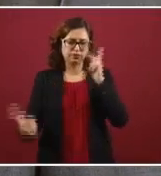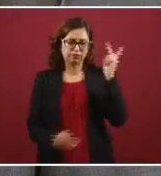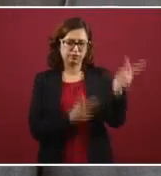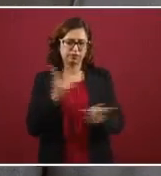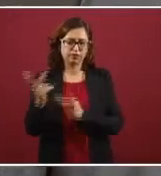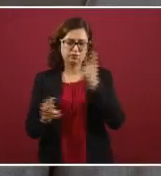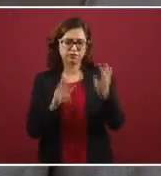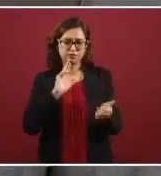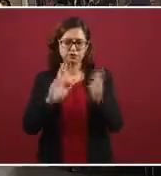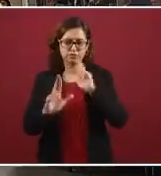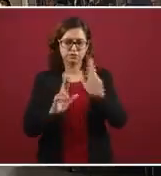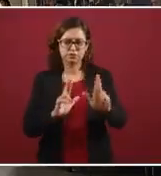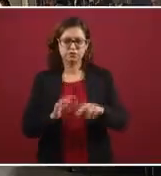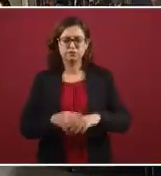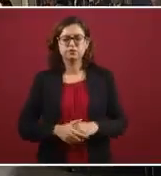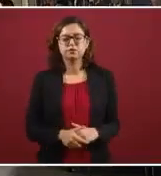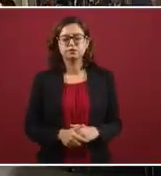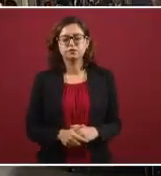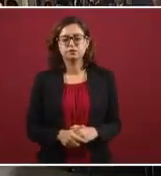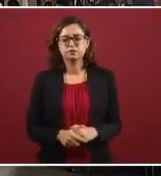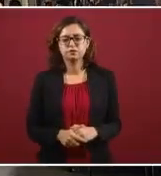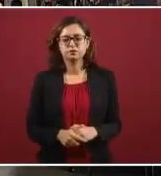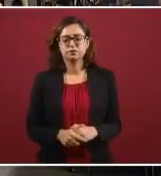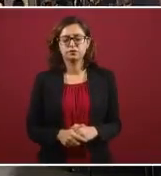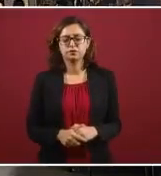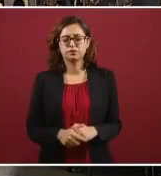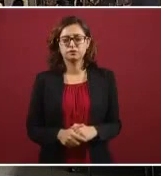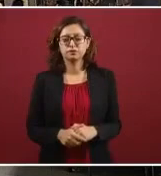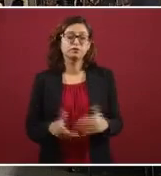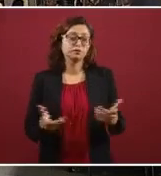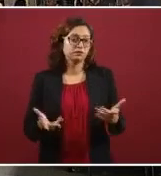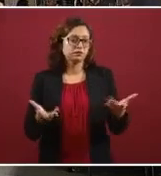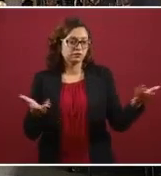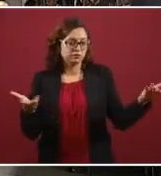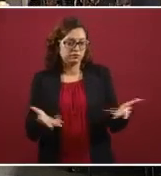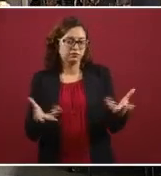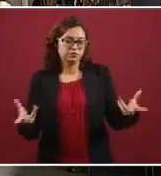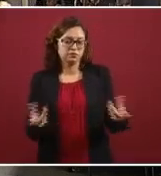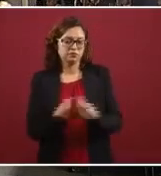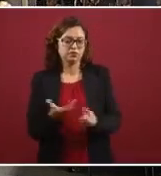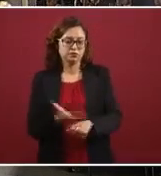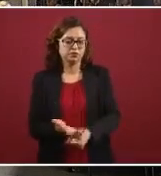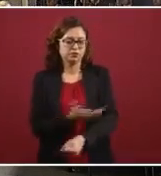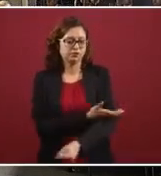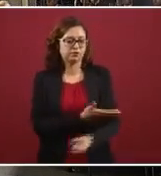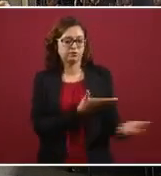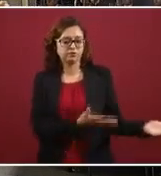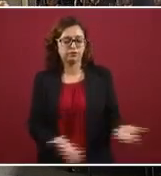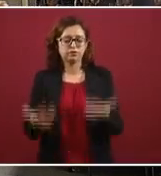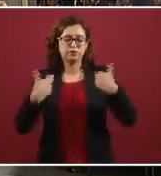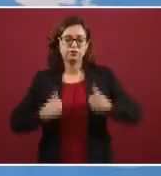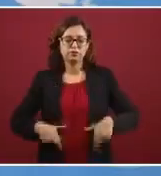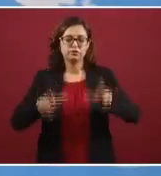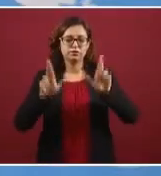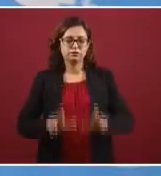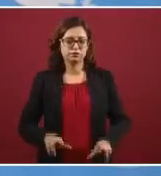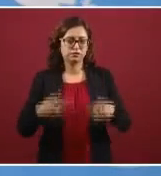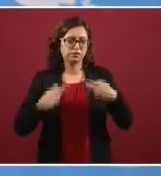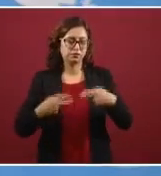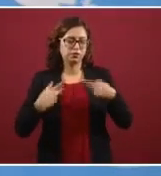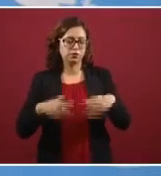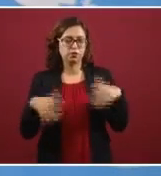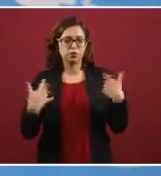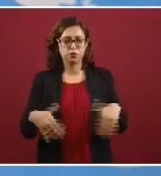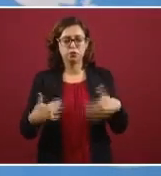y respuestas, teniendo de invitados a personajes tan